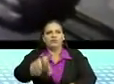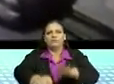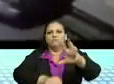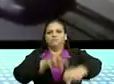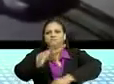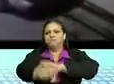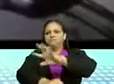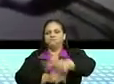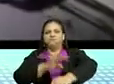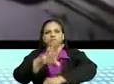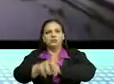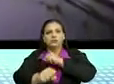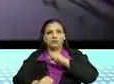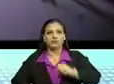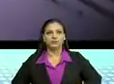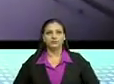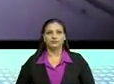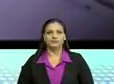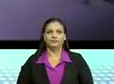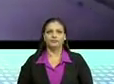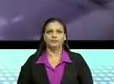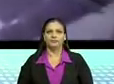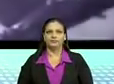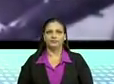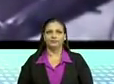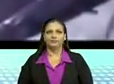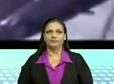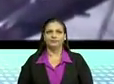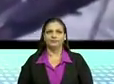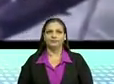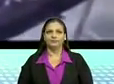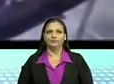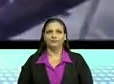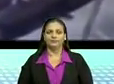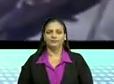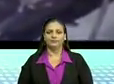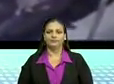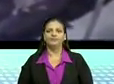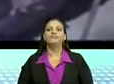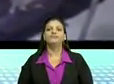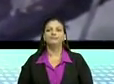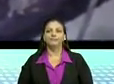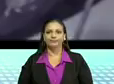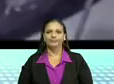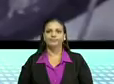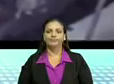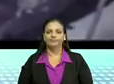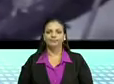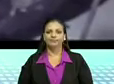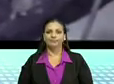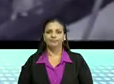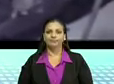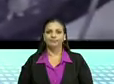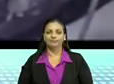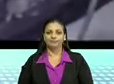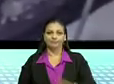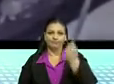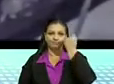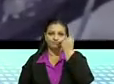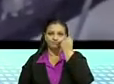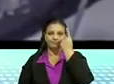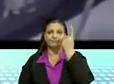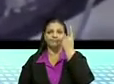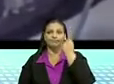de su oficina. Imagínate. Y no estamos en contra del ciudadano común, no, por ninguna manera. Sabemos y